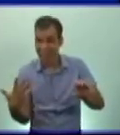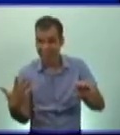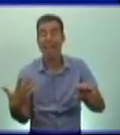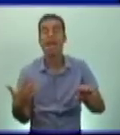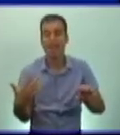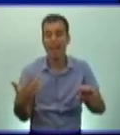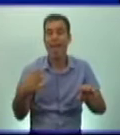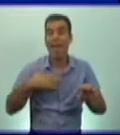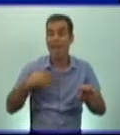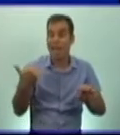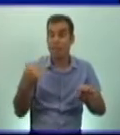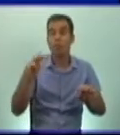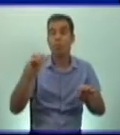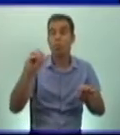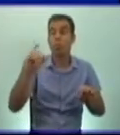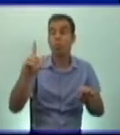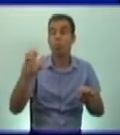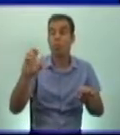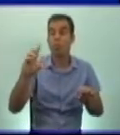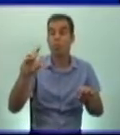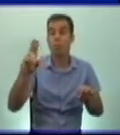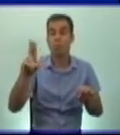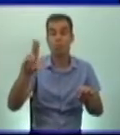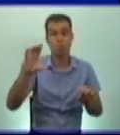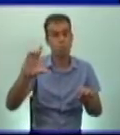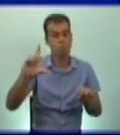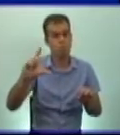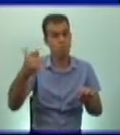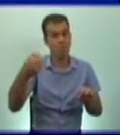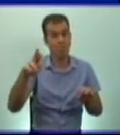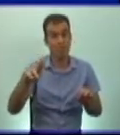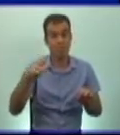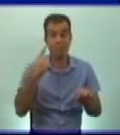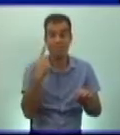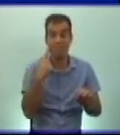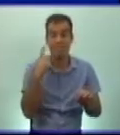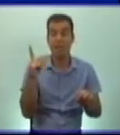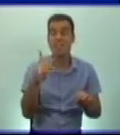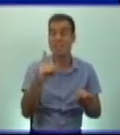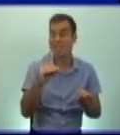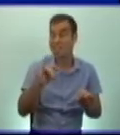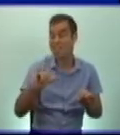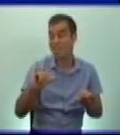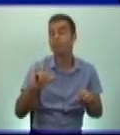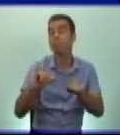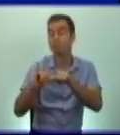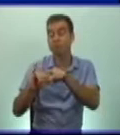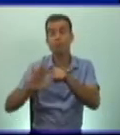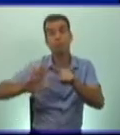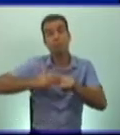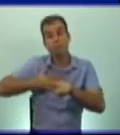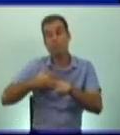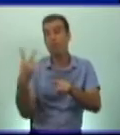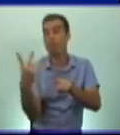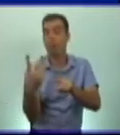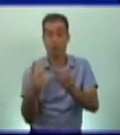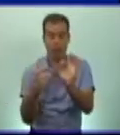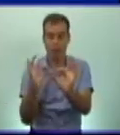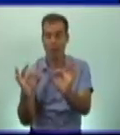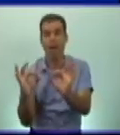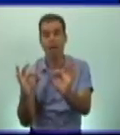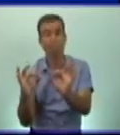molecular y que el prefijo di indica que tenemos dos átomos de ese elemento químico.